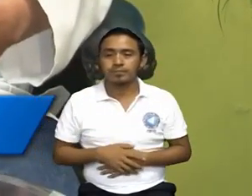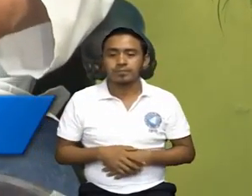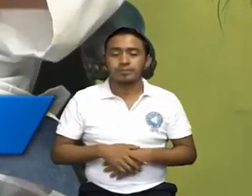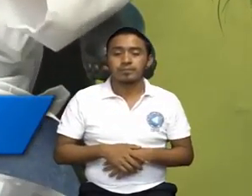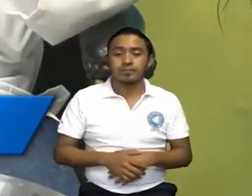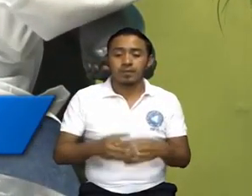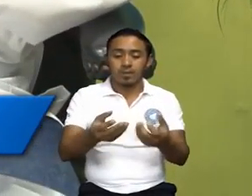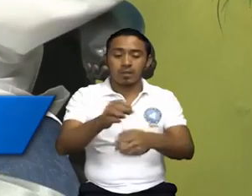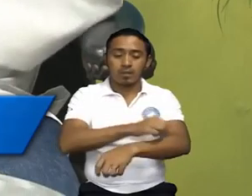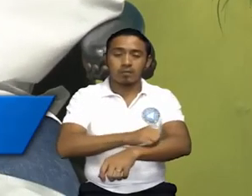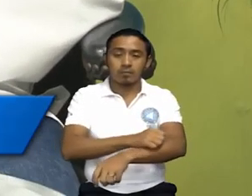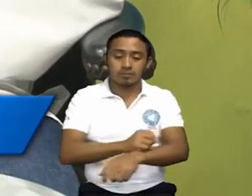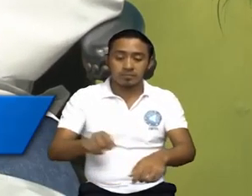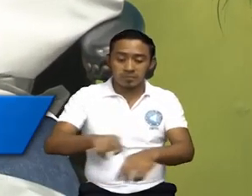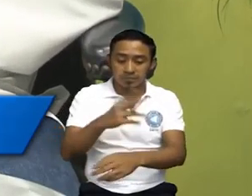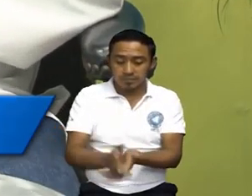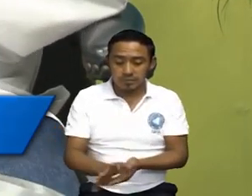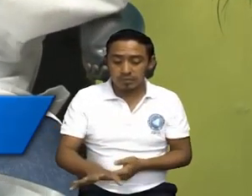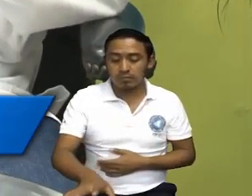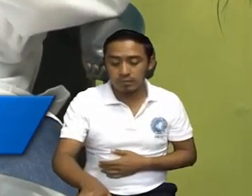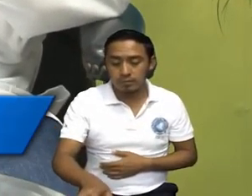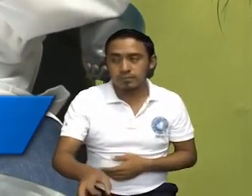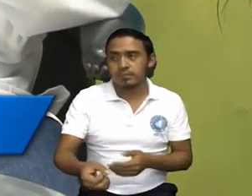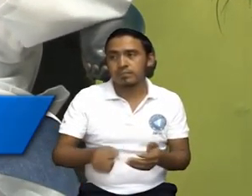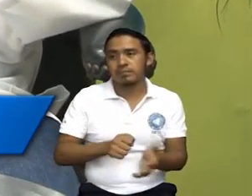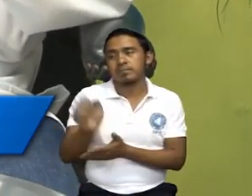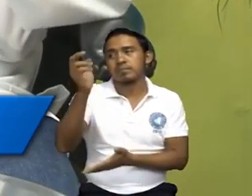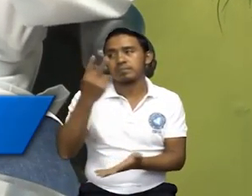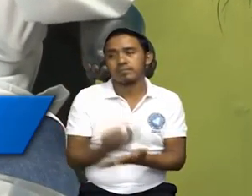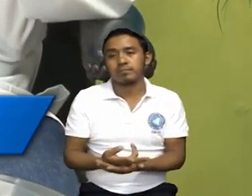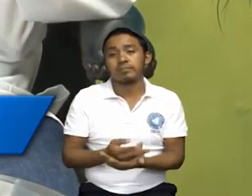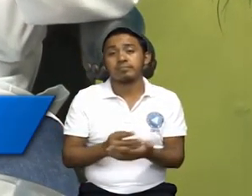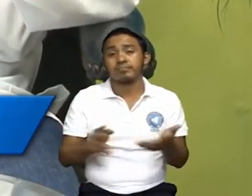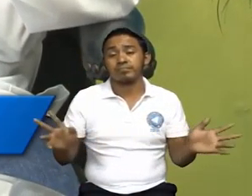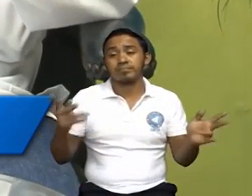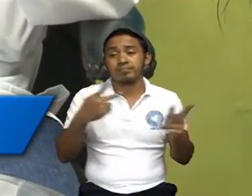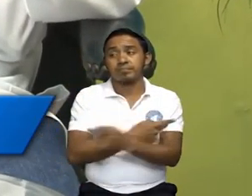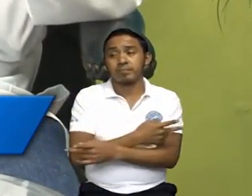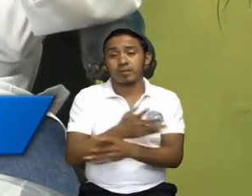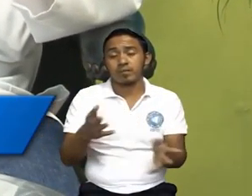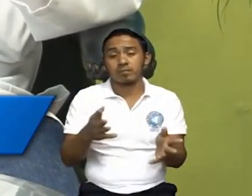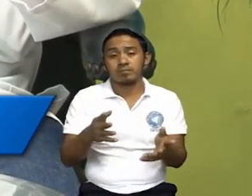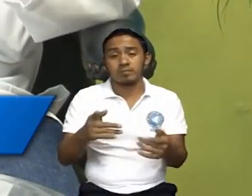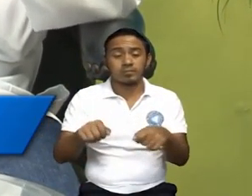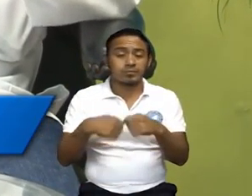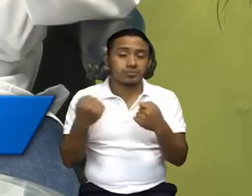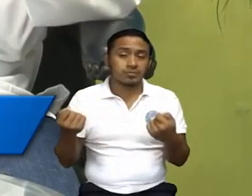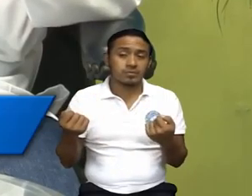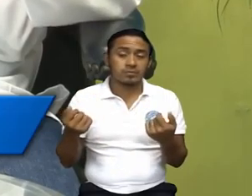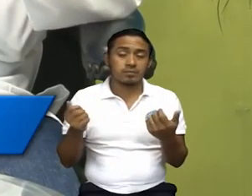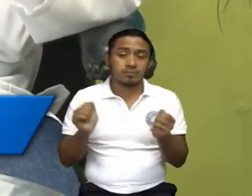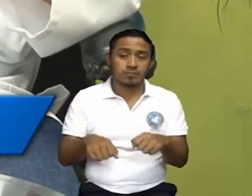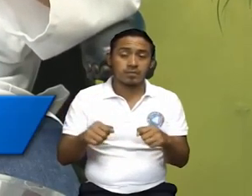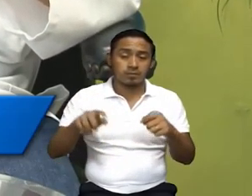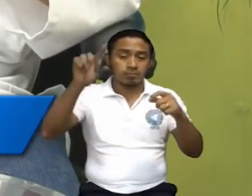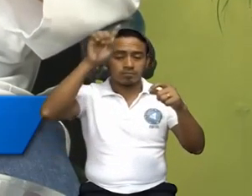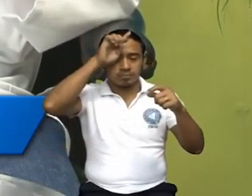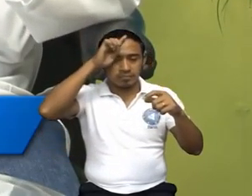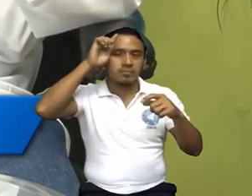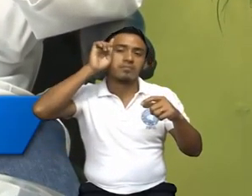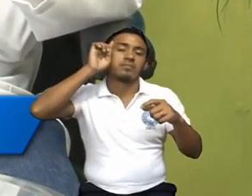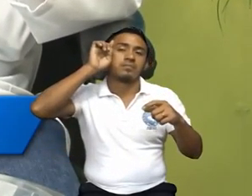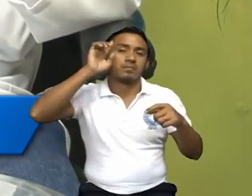jabón, ellos se apoyan el jabón y se resbalan, caen, y los golpes pueden ser una fractura, incluso un trauma craneoencefálico.